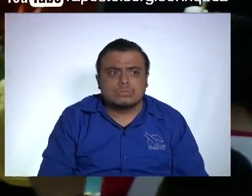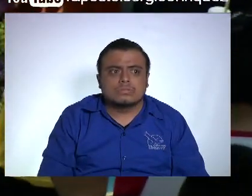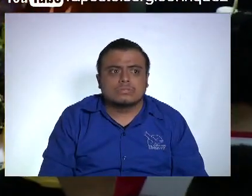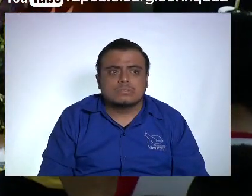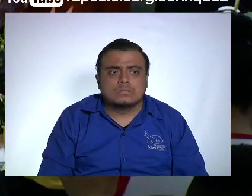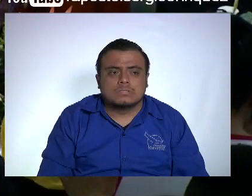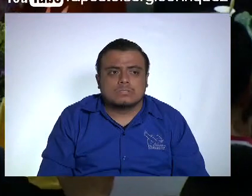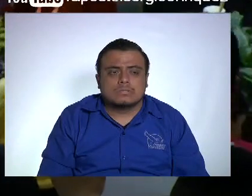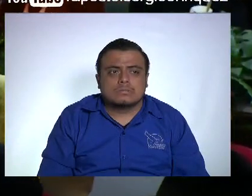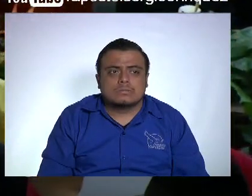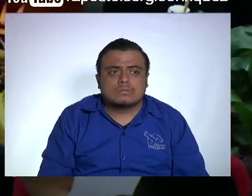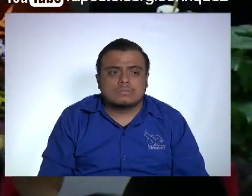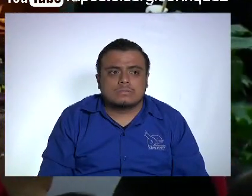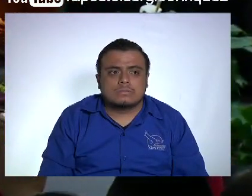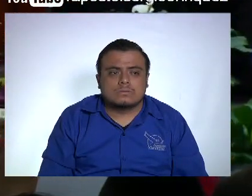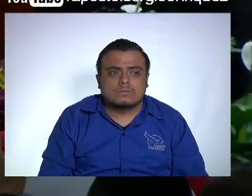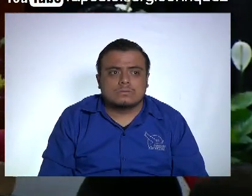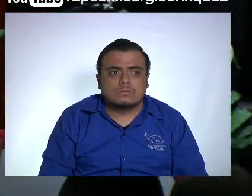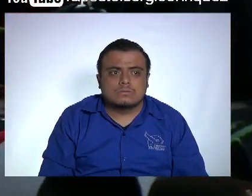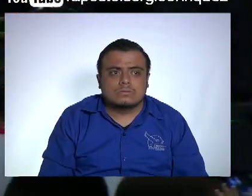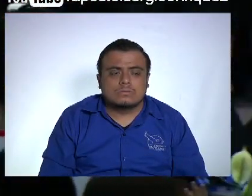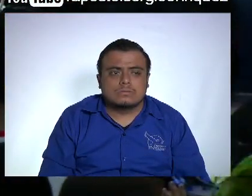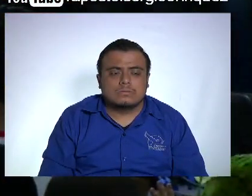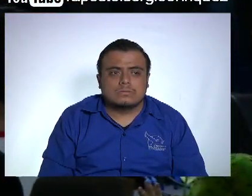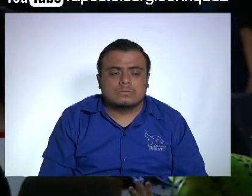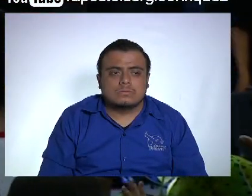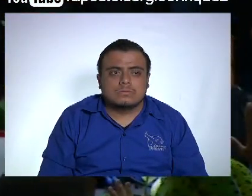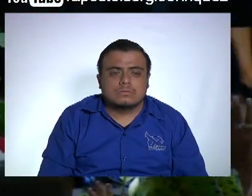En el nombre de Jesús.